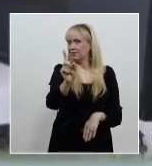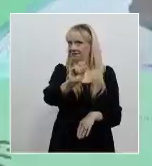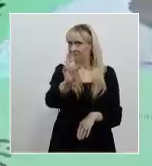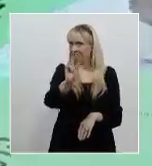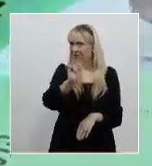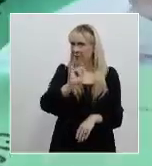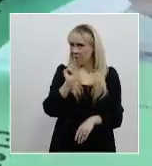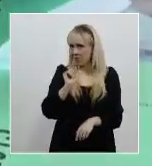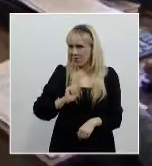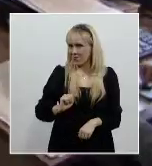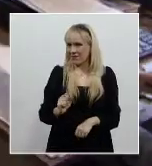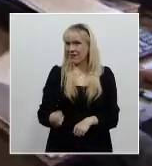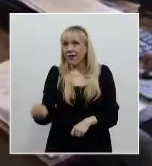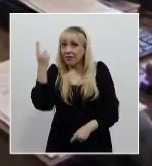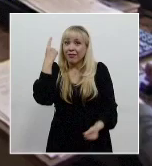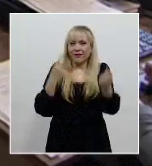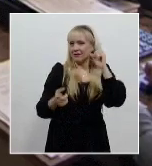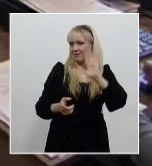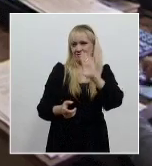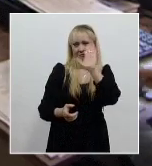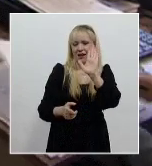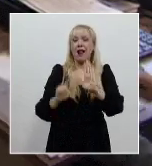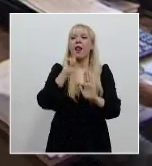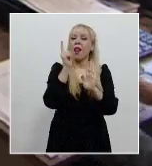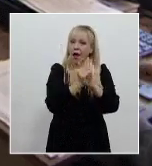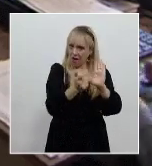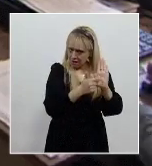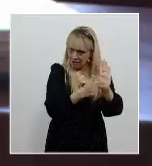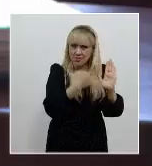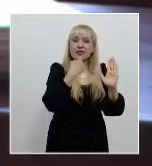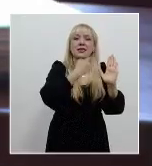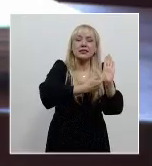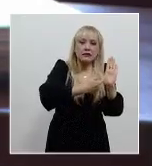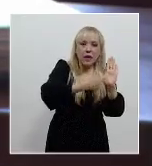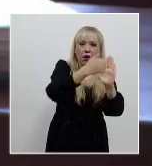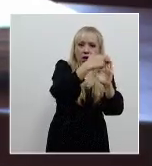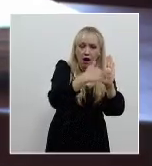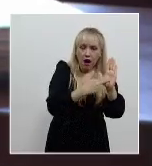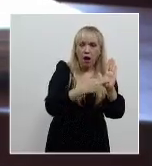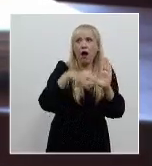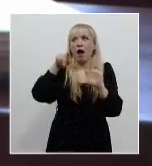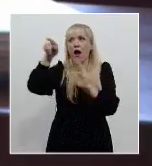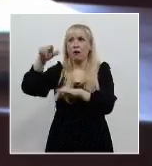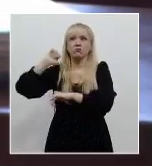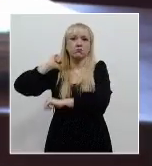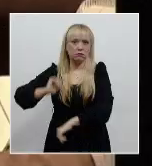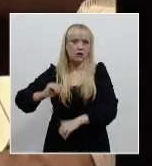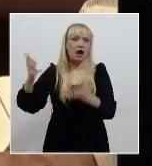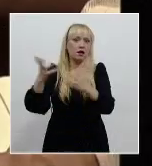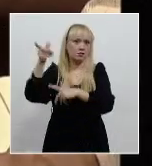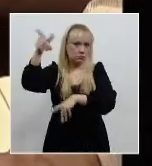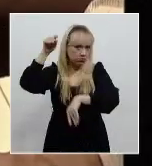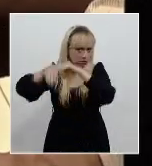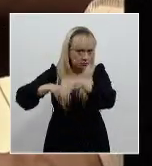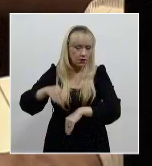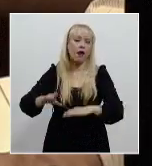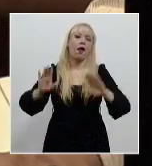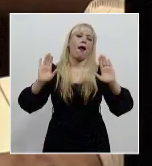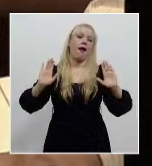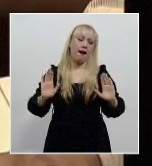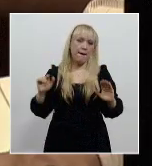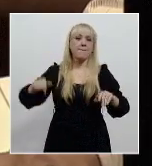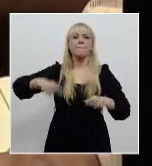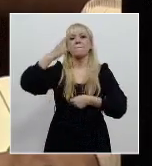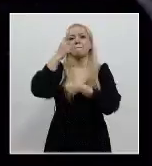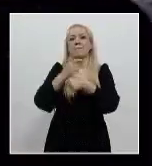pues resulta de actuaciones previstas en la ley y desarrolladas por las autoridades competentes. Con esos argumentos, la primera sala